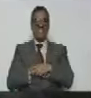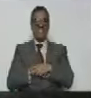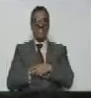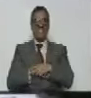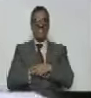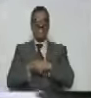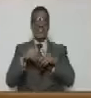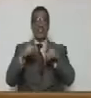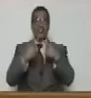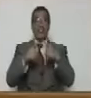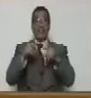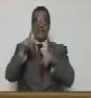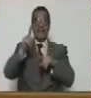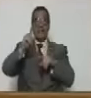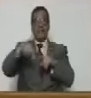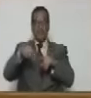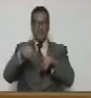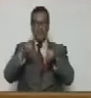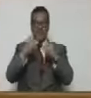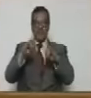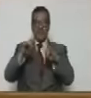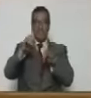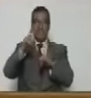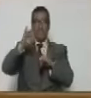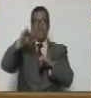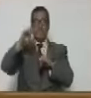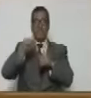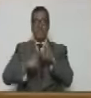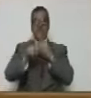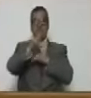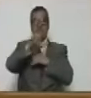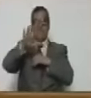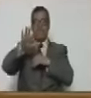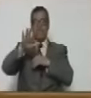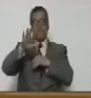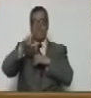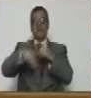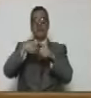Y el diputado Diógenes, un aplauso para el diputado Diógenes, 35 mañana.